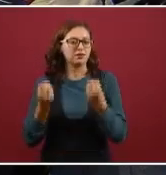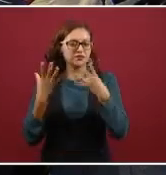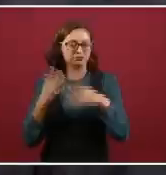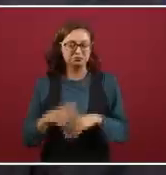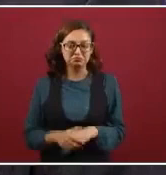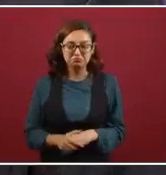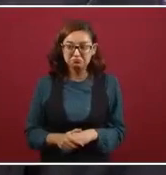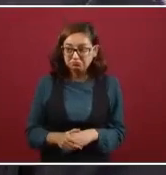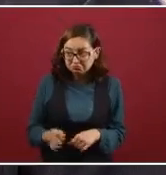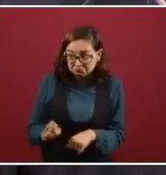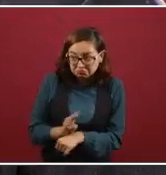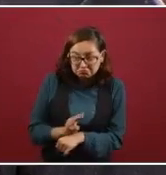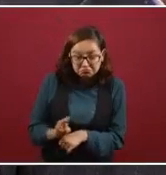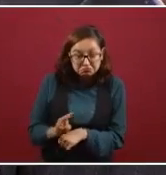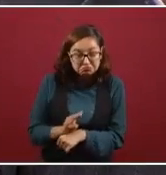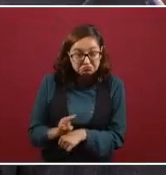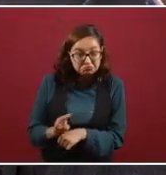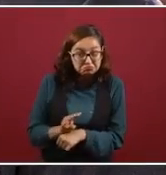los beneficios